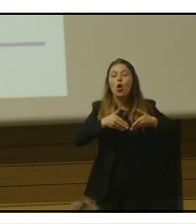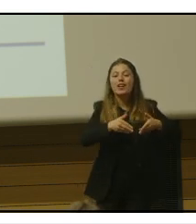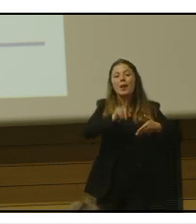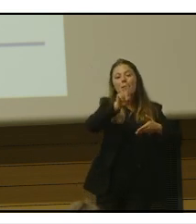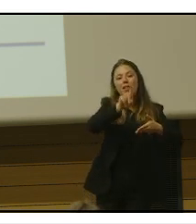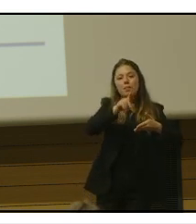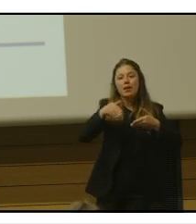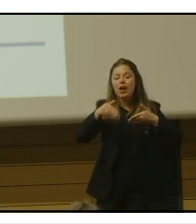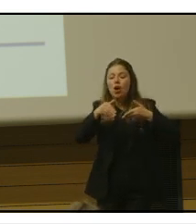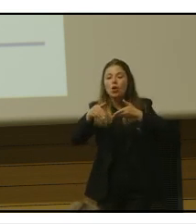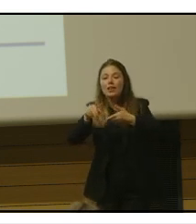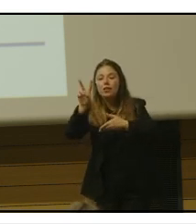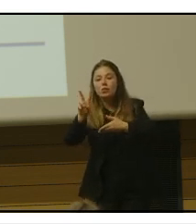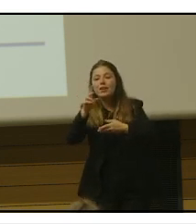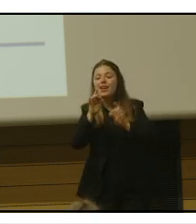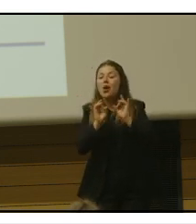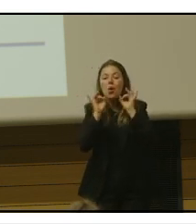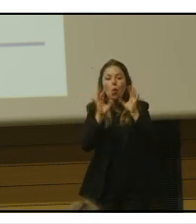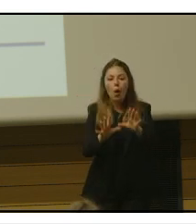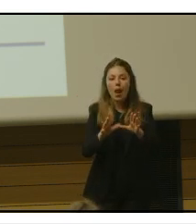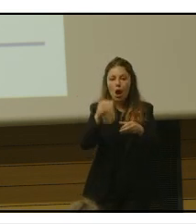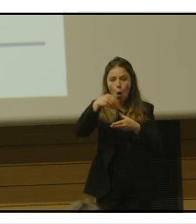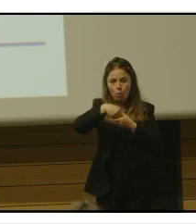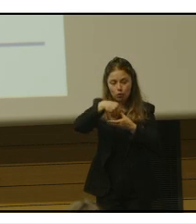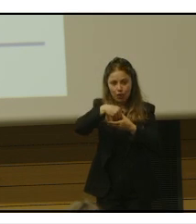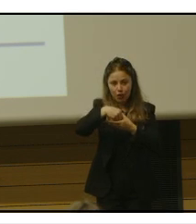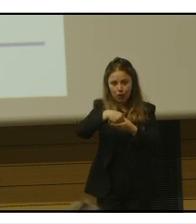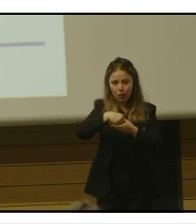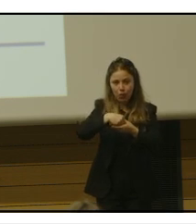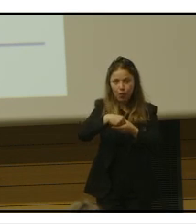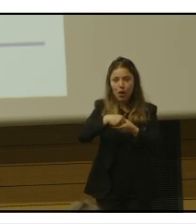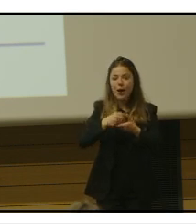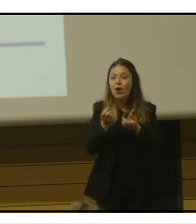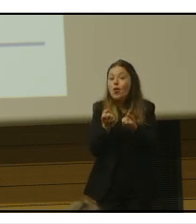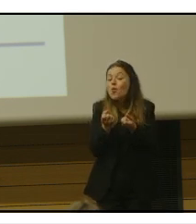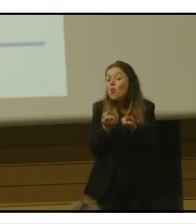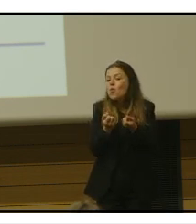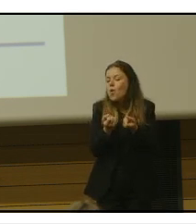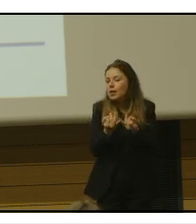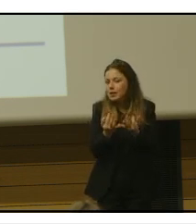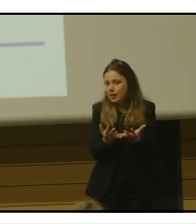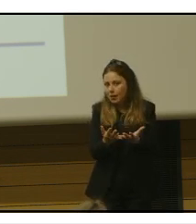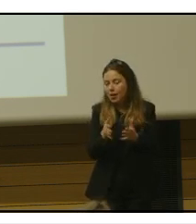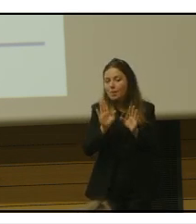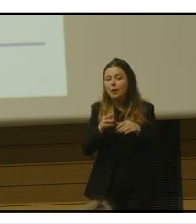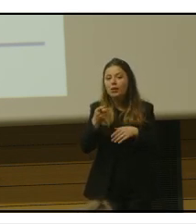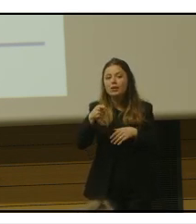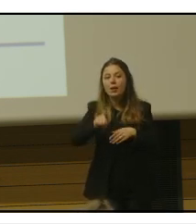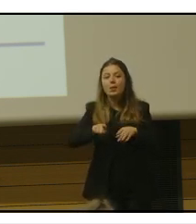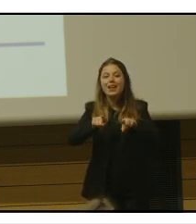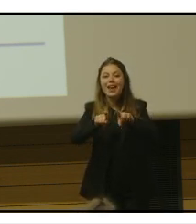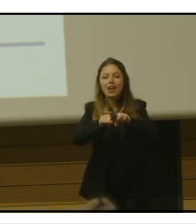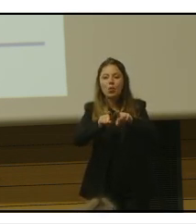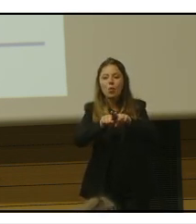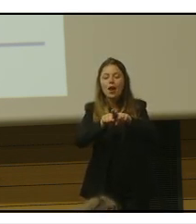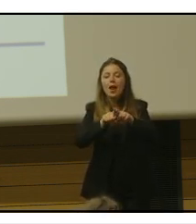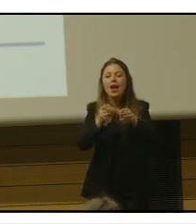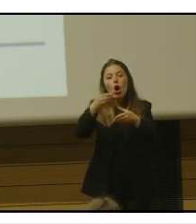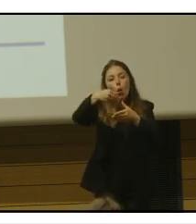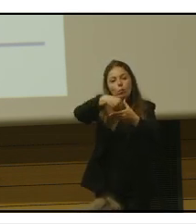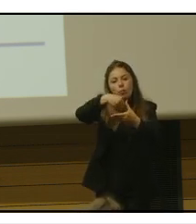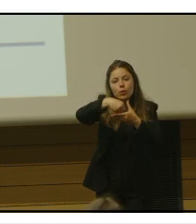de los cigarrillos son iguales en composición cuantitativa y también son iguales en esa